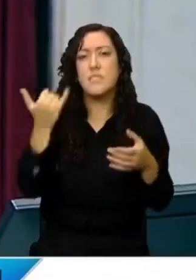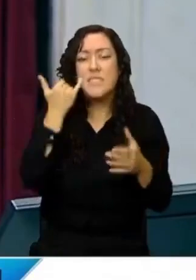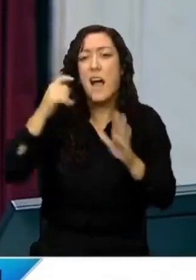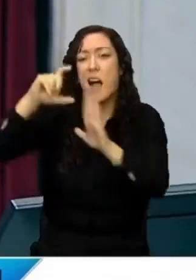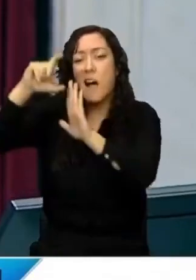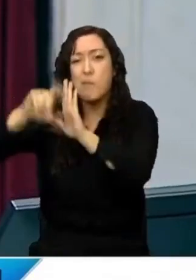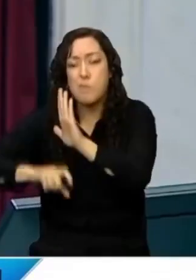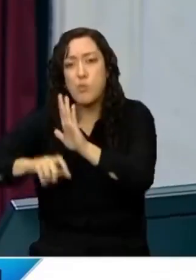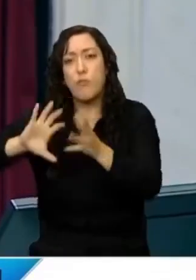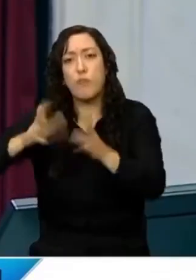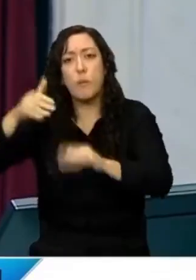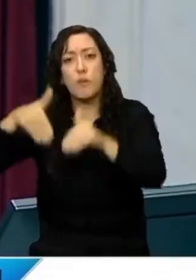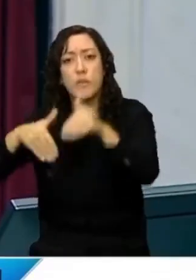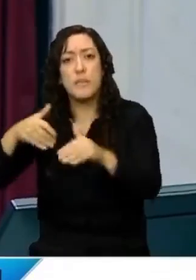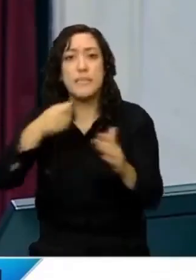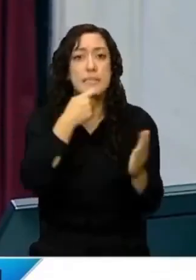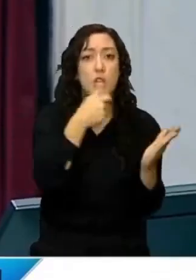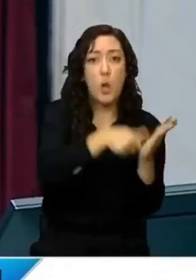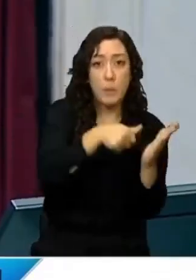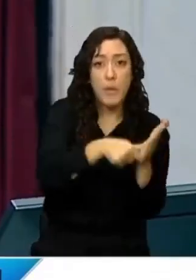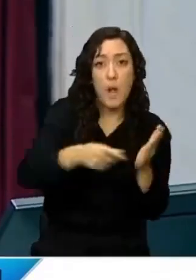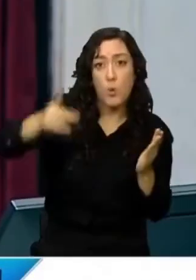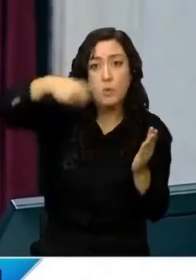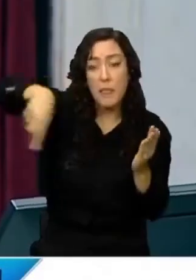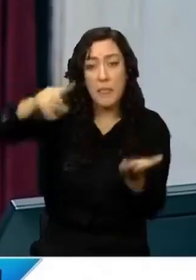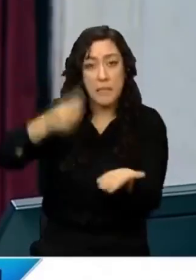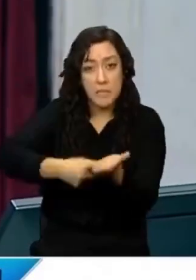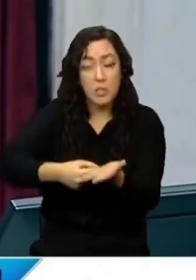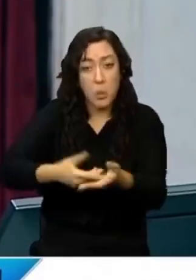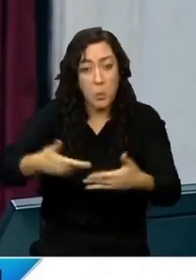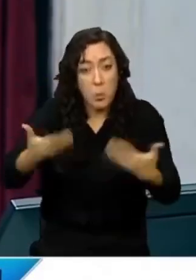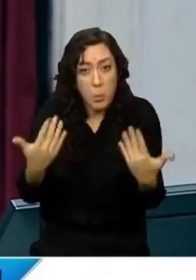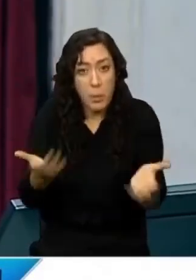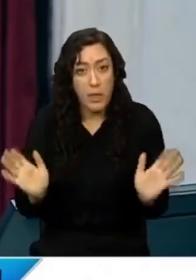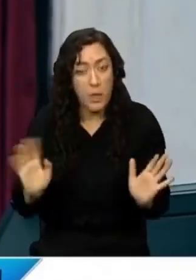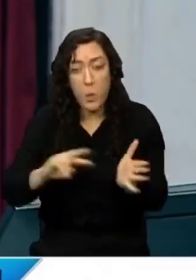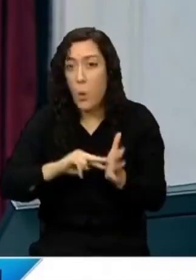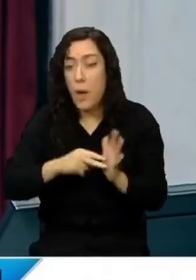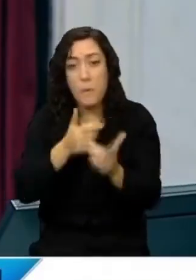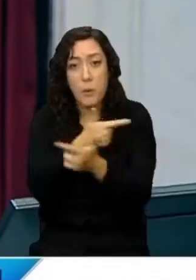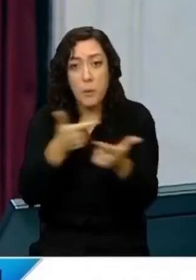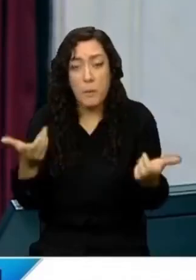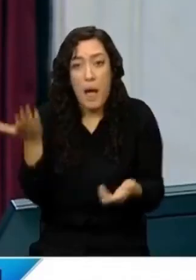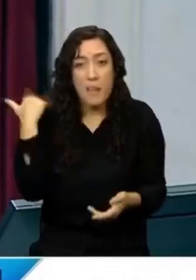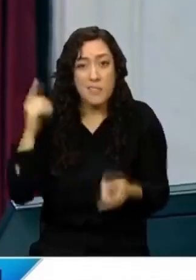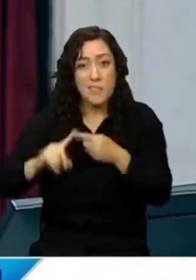capítulo. Si quieren que sea nominal, será nominal. Ya está, eso no hay problema. Pero se acordó